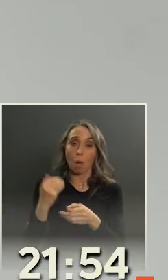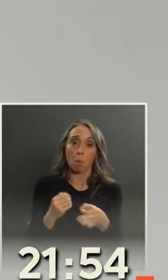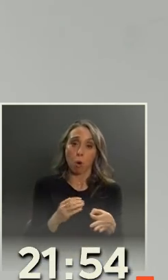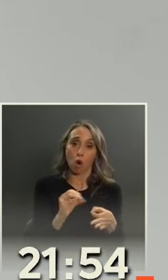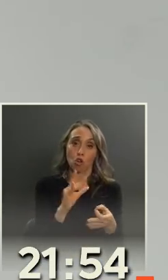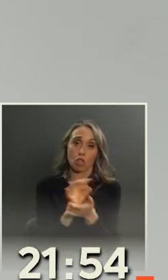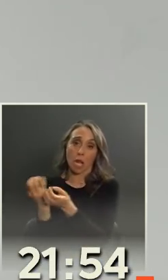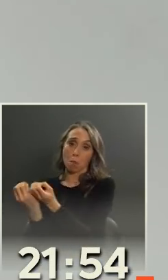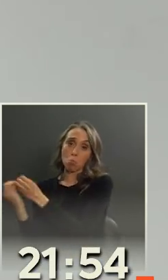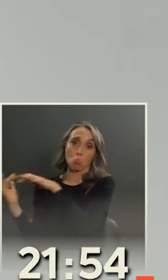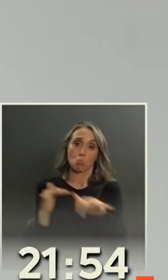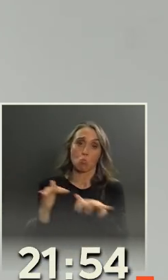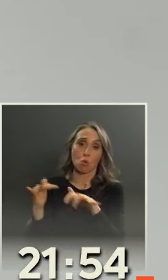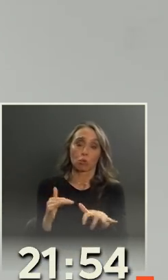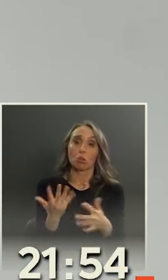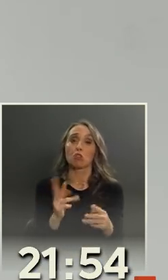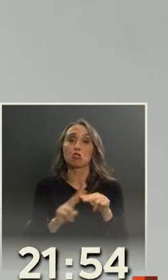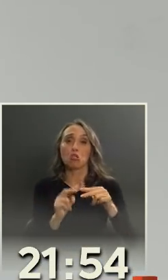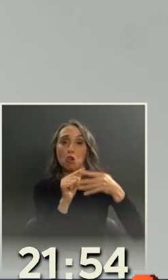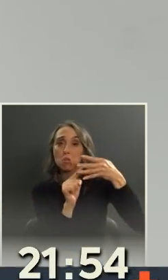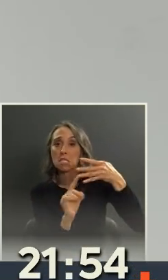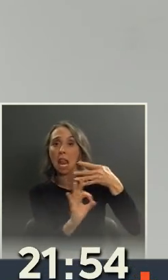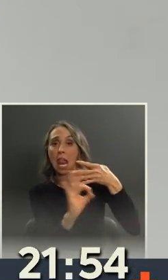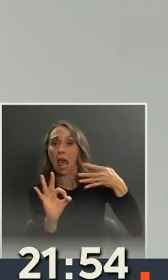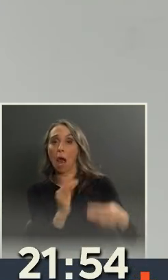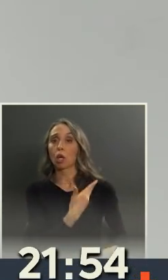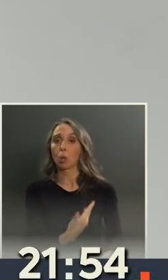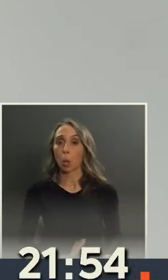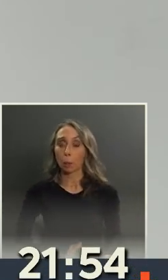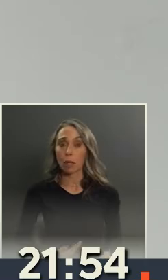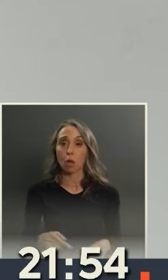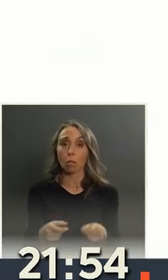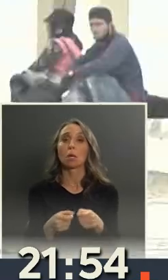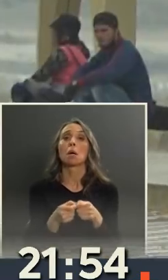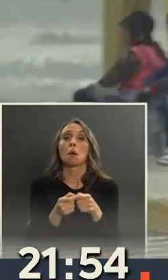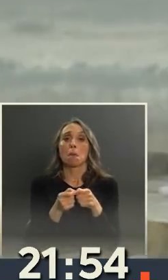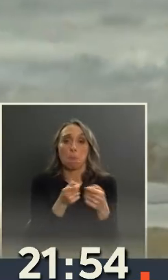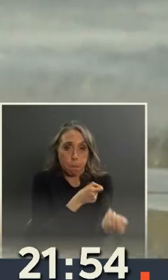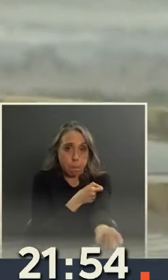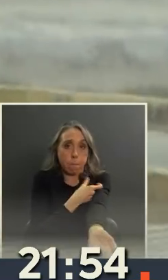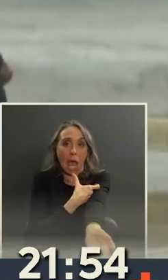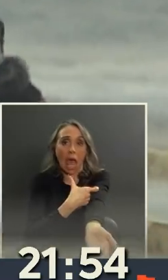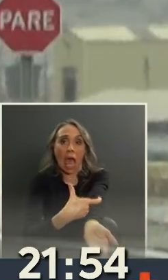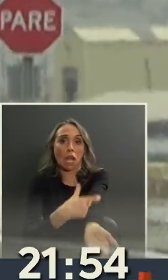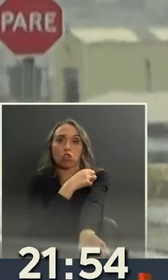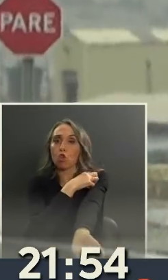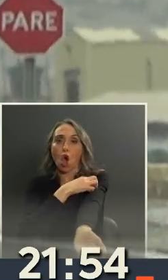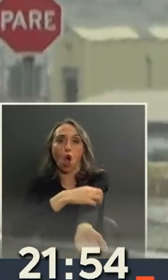que por falta de acciones concretas del gobierno vemos que se ha extendido a todo el país.